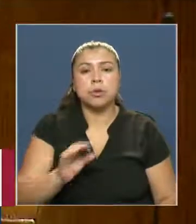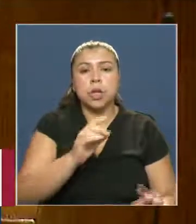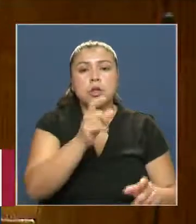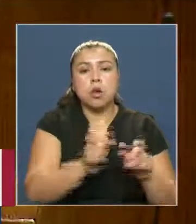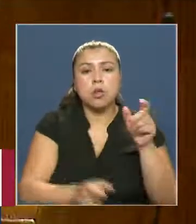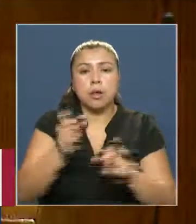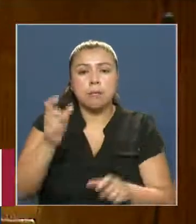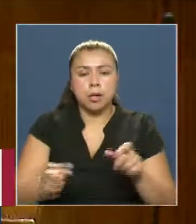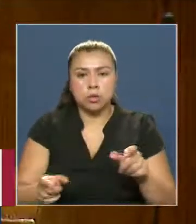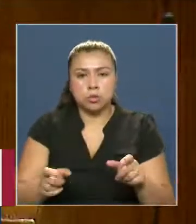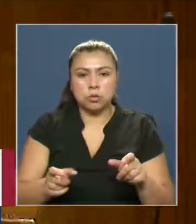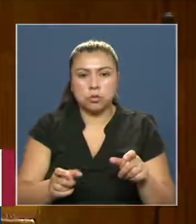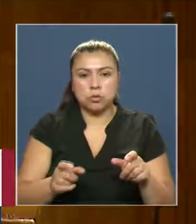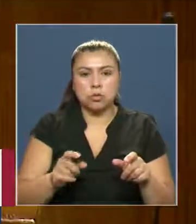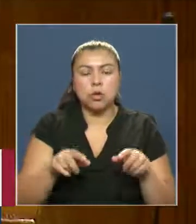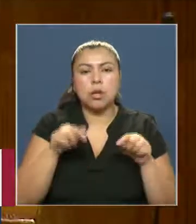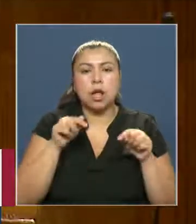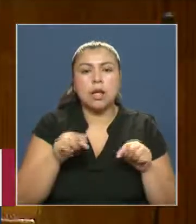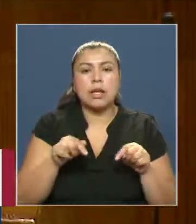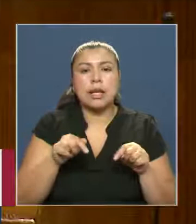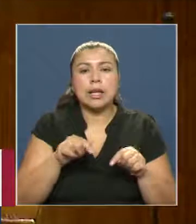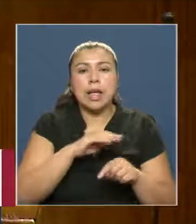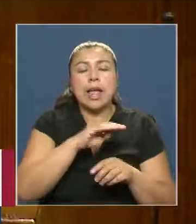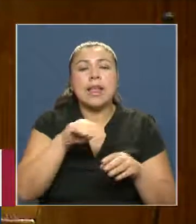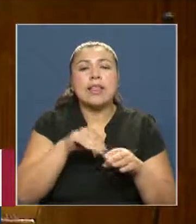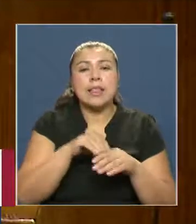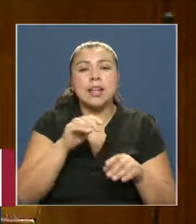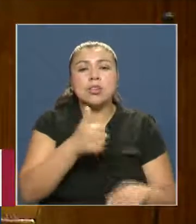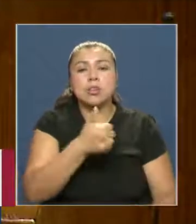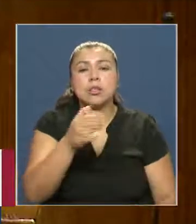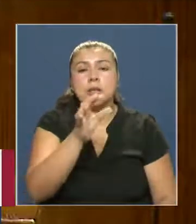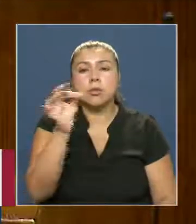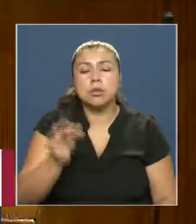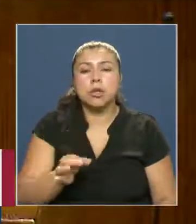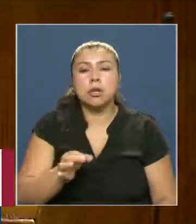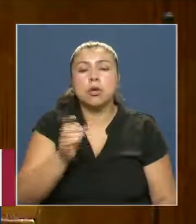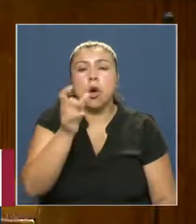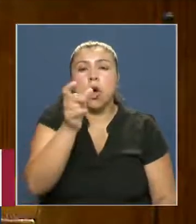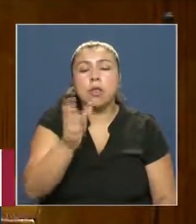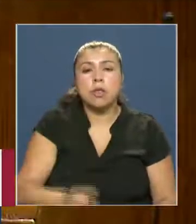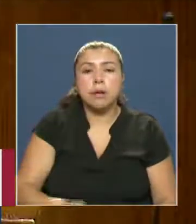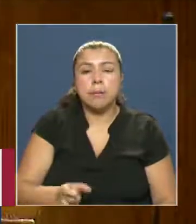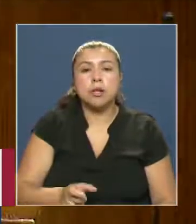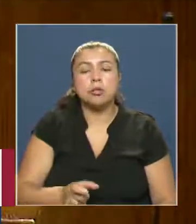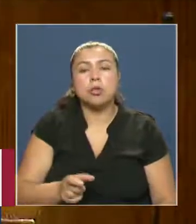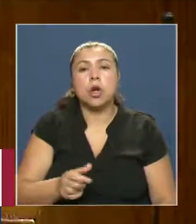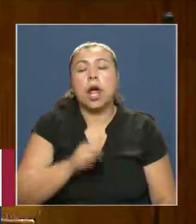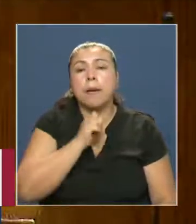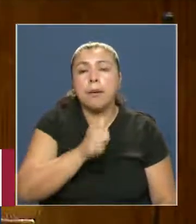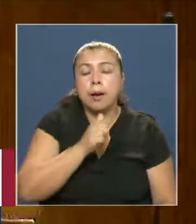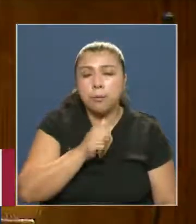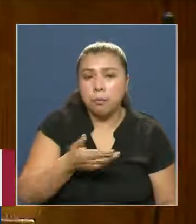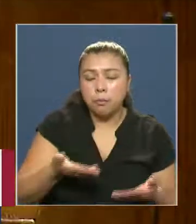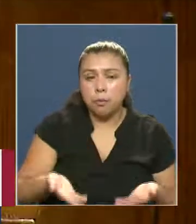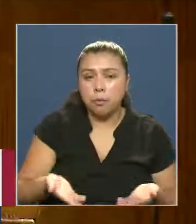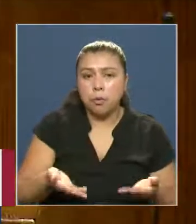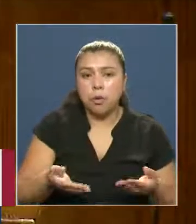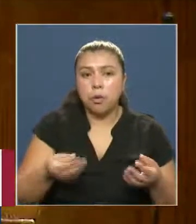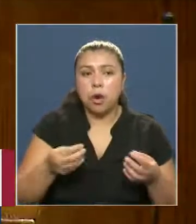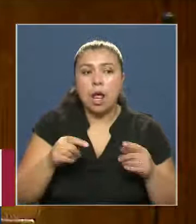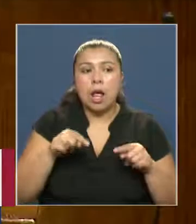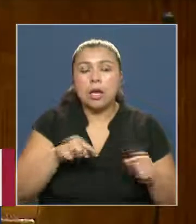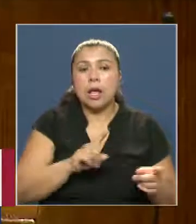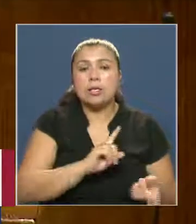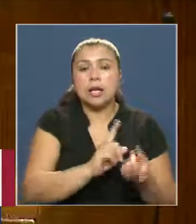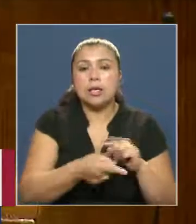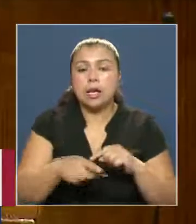un grupo familiar, que se encuentren dentro del 60% más vulnerable y que las viviendas emplazadas en él tengan